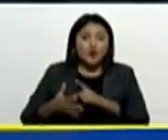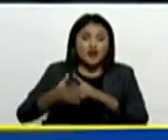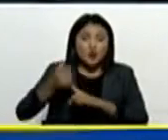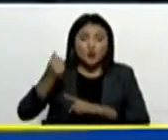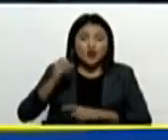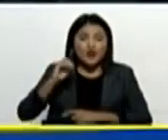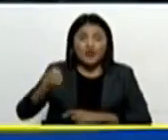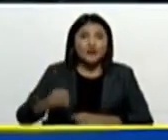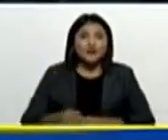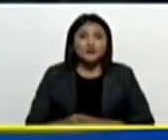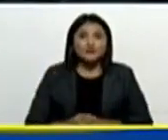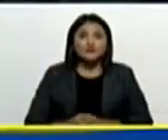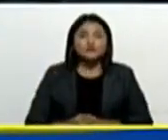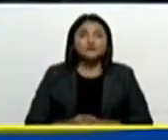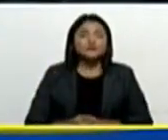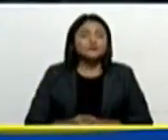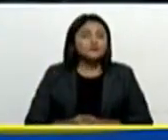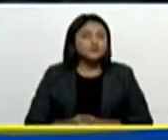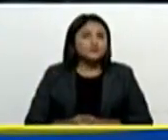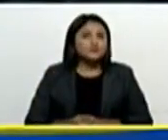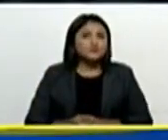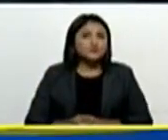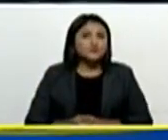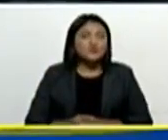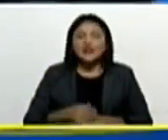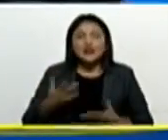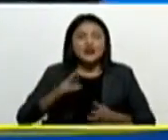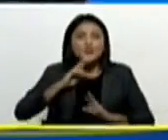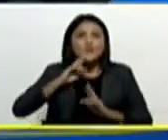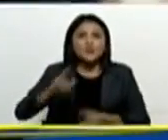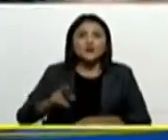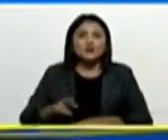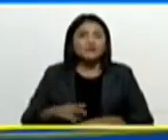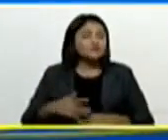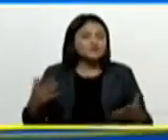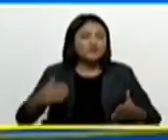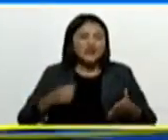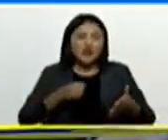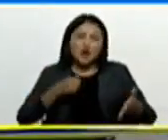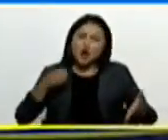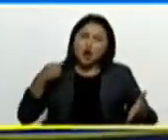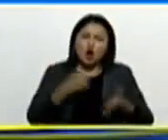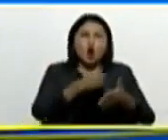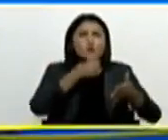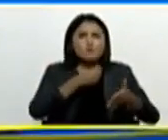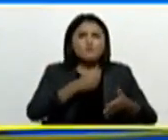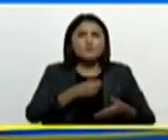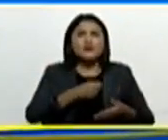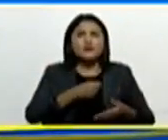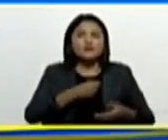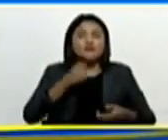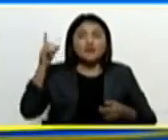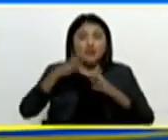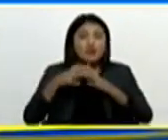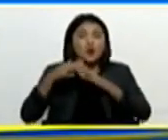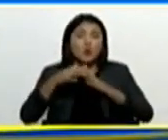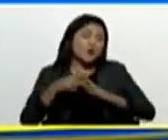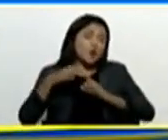al gobierno. ¿Y cuál fue la respuesta? El golpe brutal y cobarde del imperialismo yanqui.